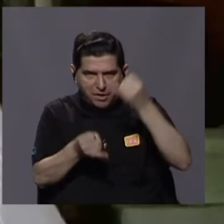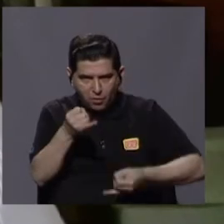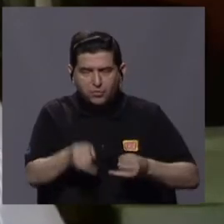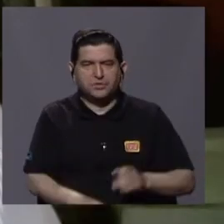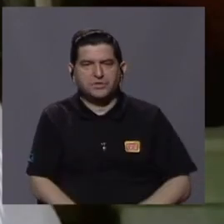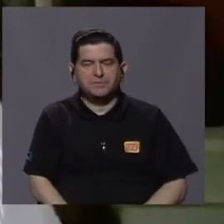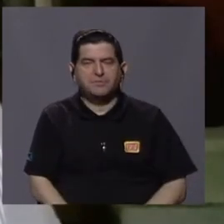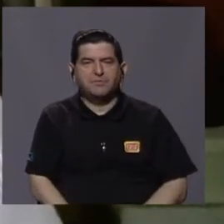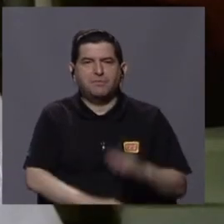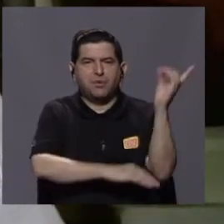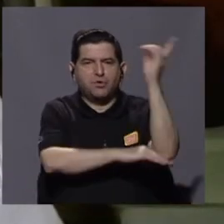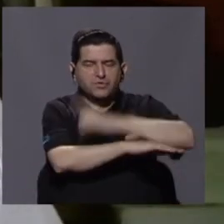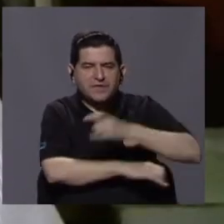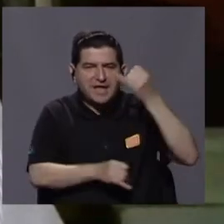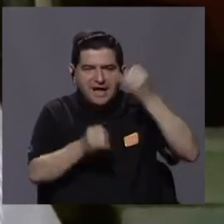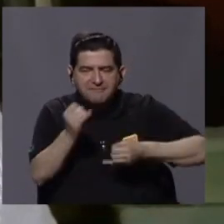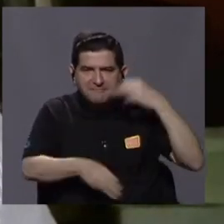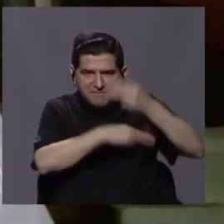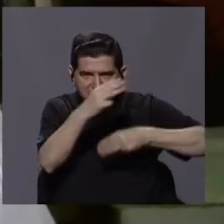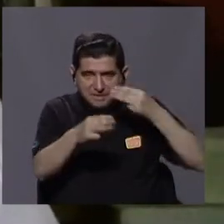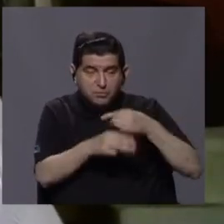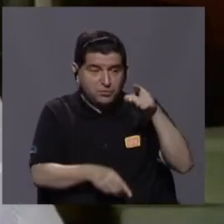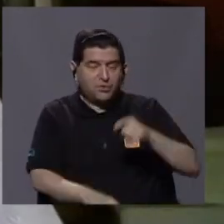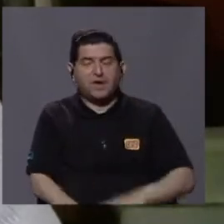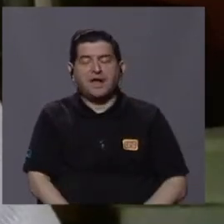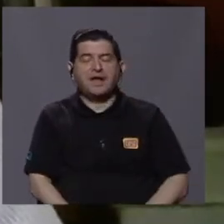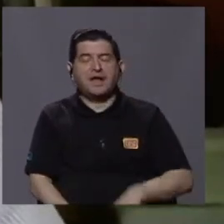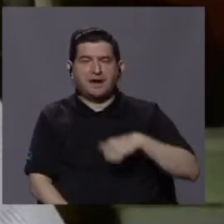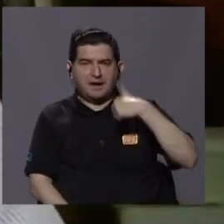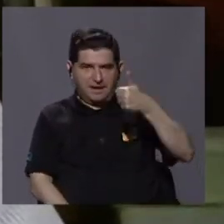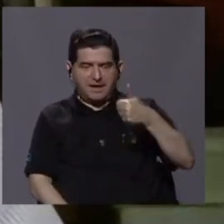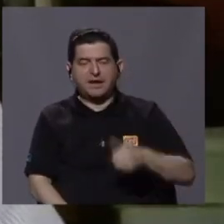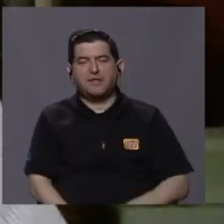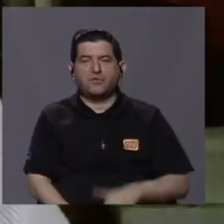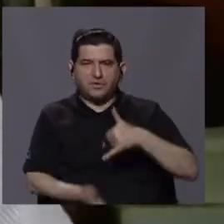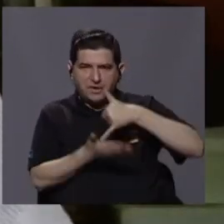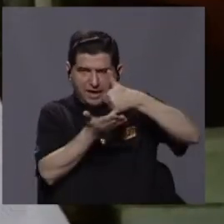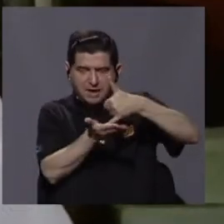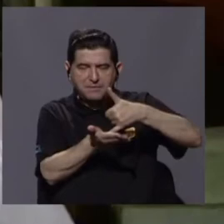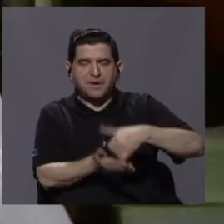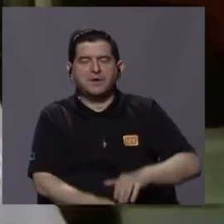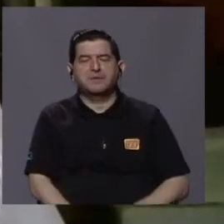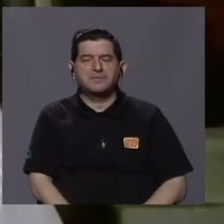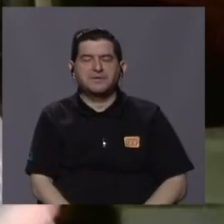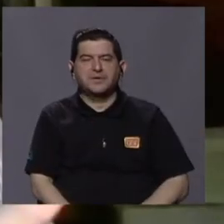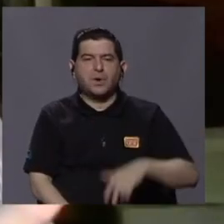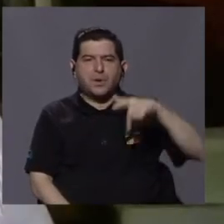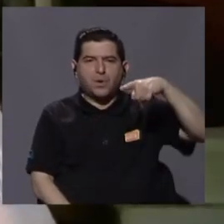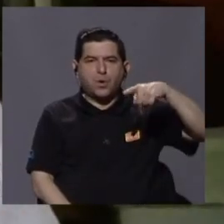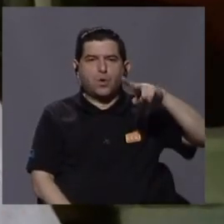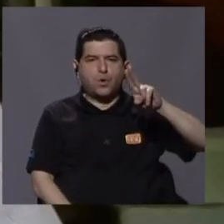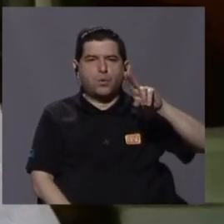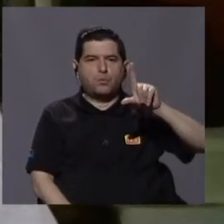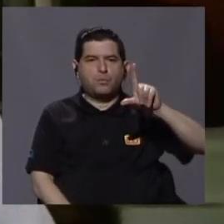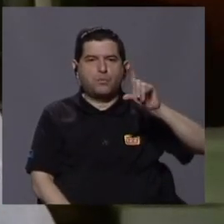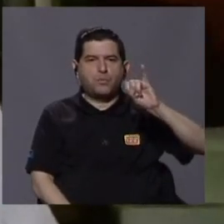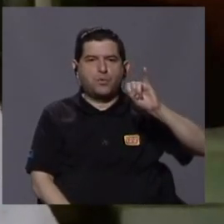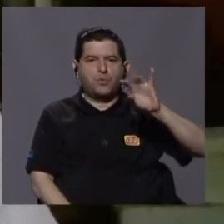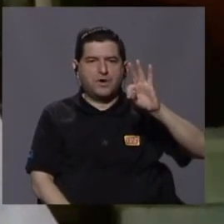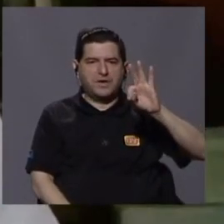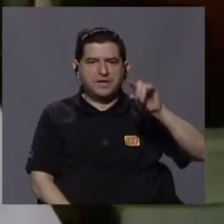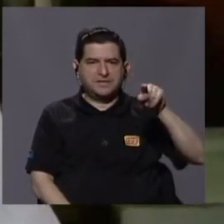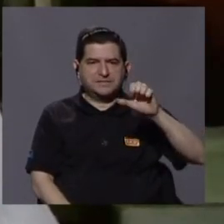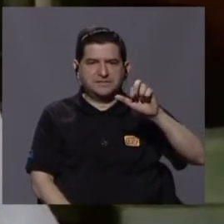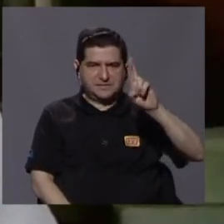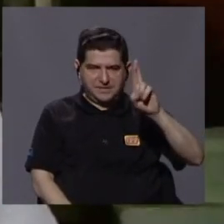titula el día del fin del mundo él es ganador del premio pulitzer por esta obra y se repite también en el informe de oxmo lo que leo